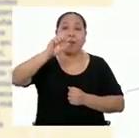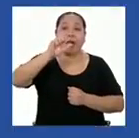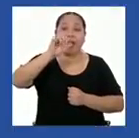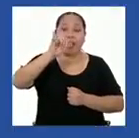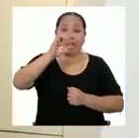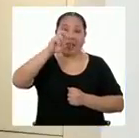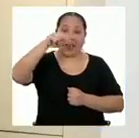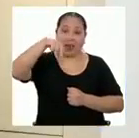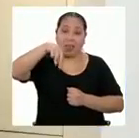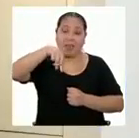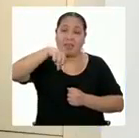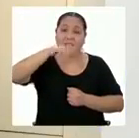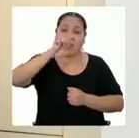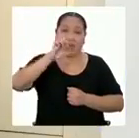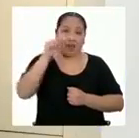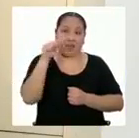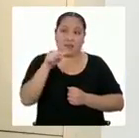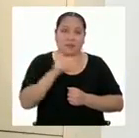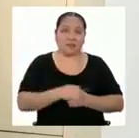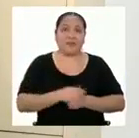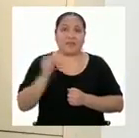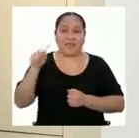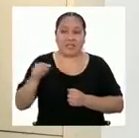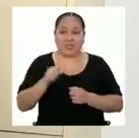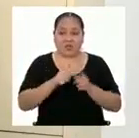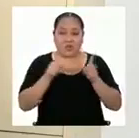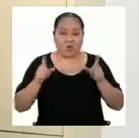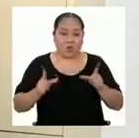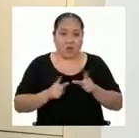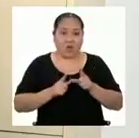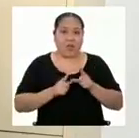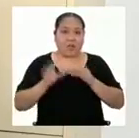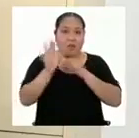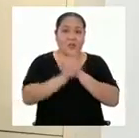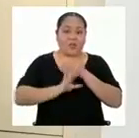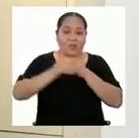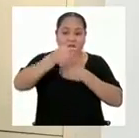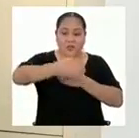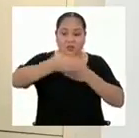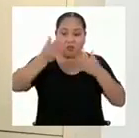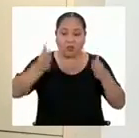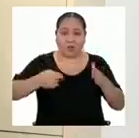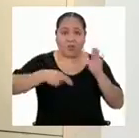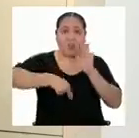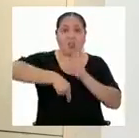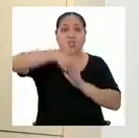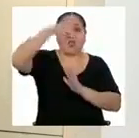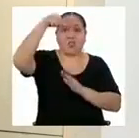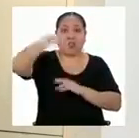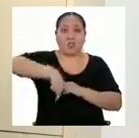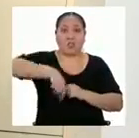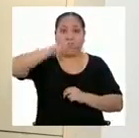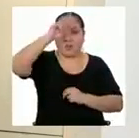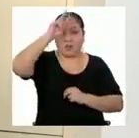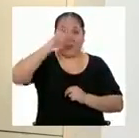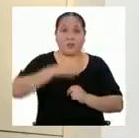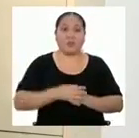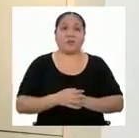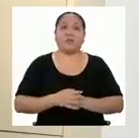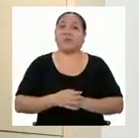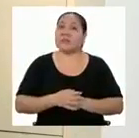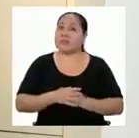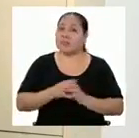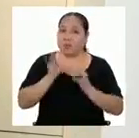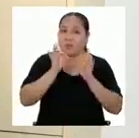está en el texto. Así es. Chaparrí es una de las reservas naturales que se encuentra en el norte de nuestro país. Es